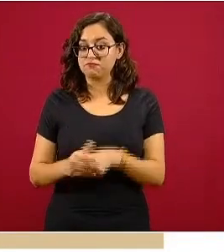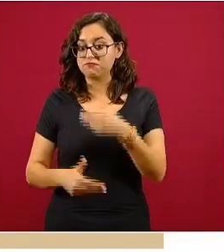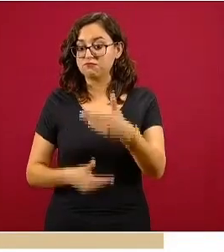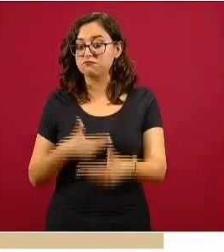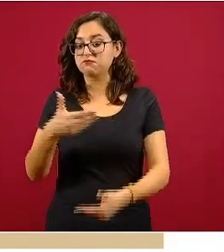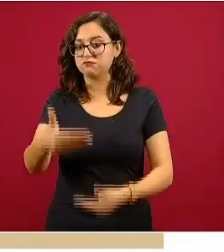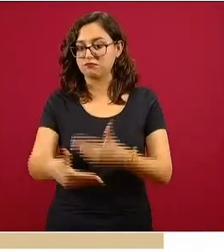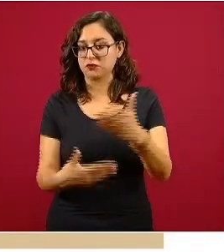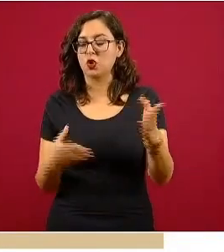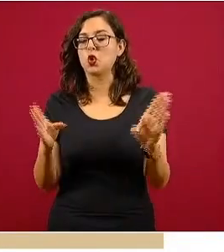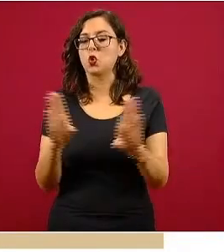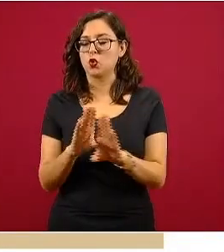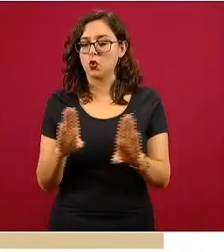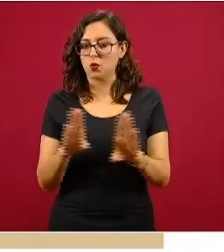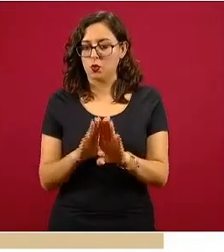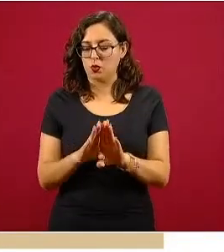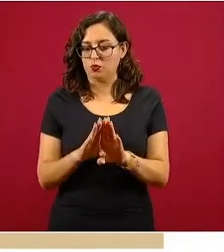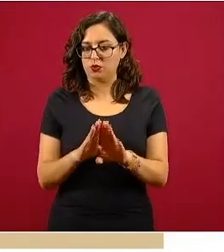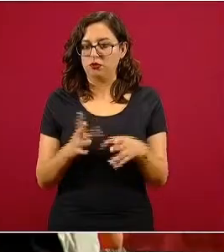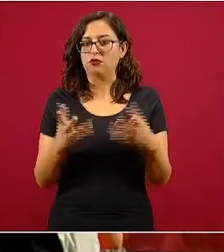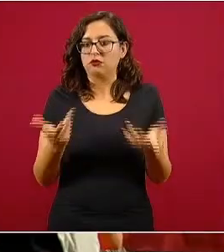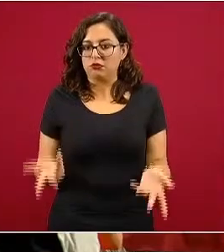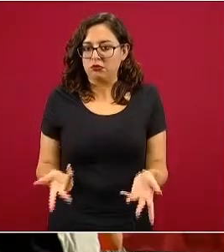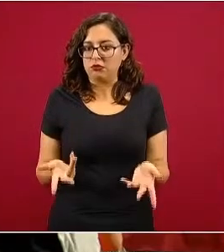sigue o continuará el comportamiento de esta